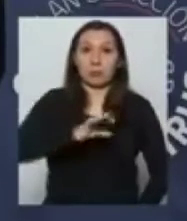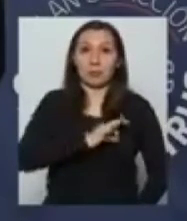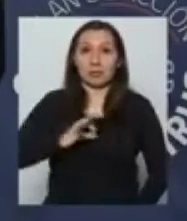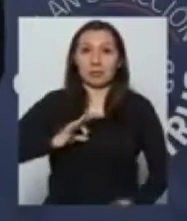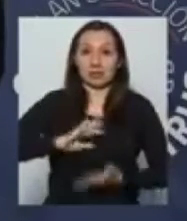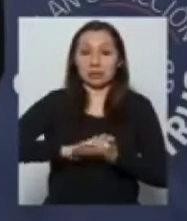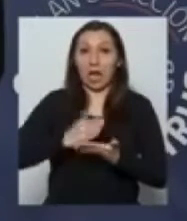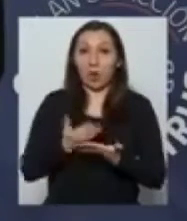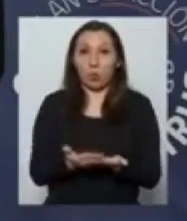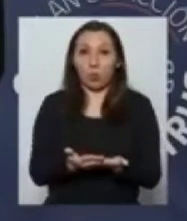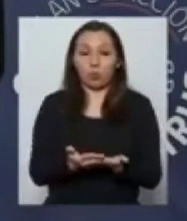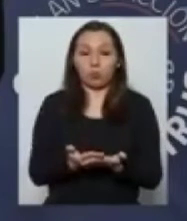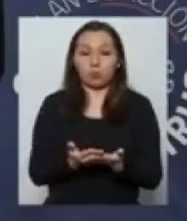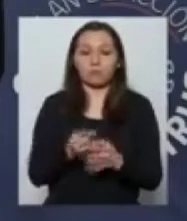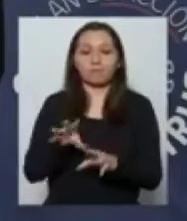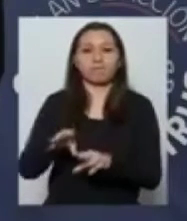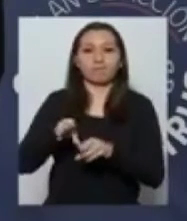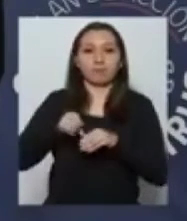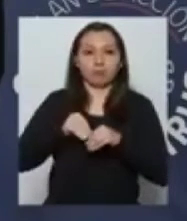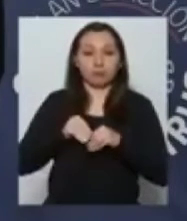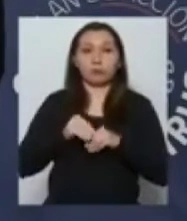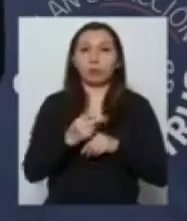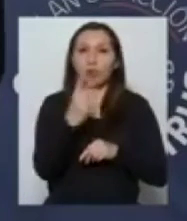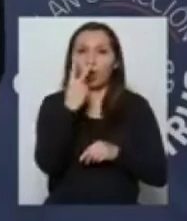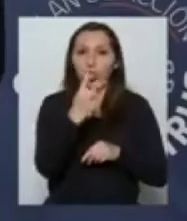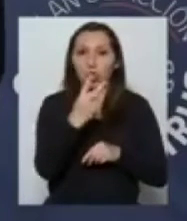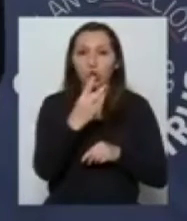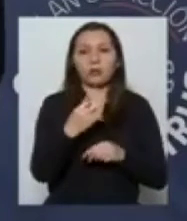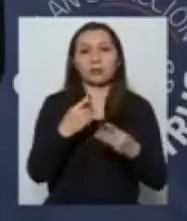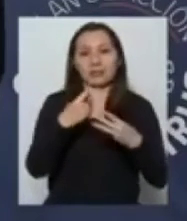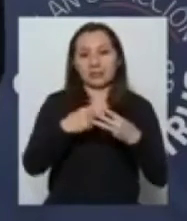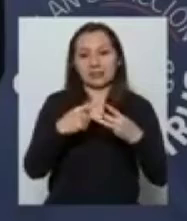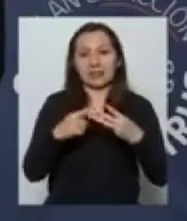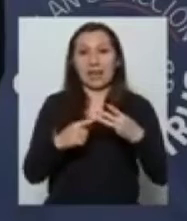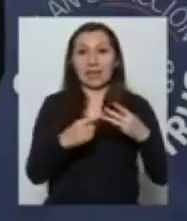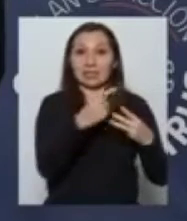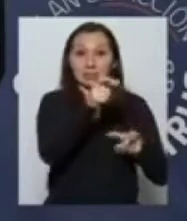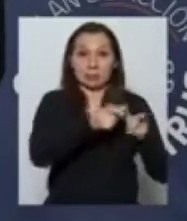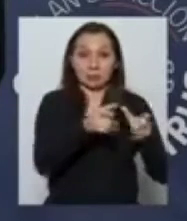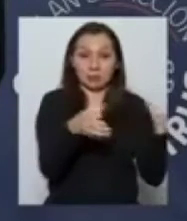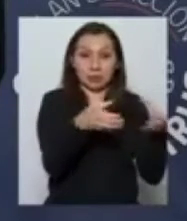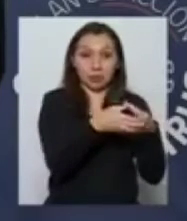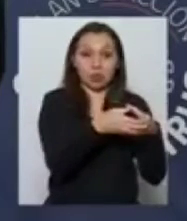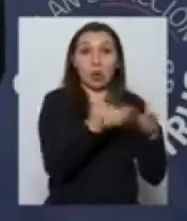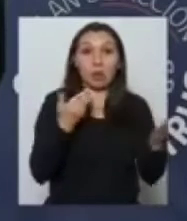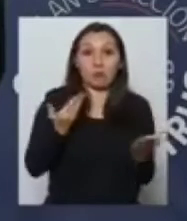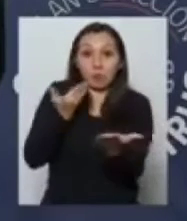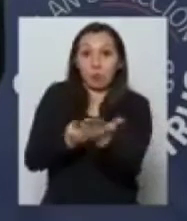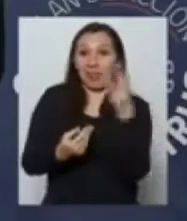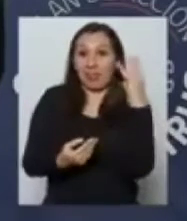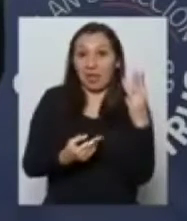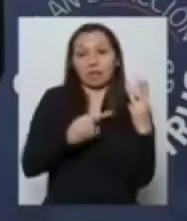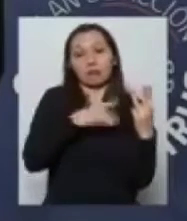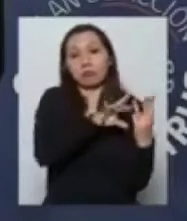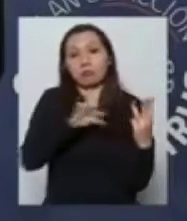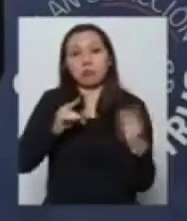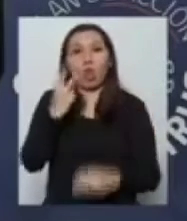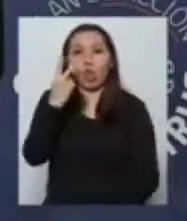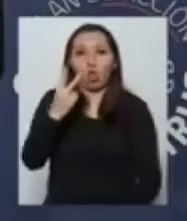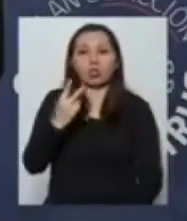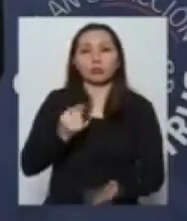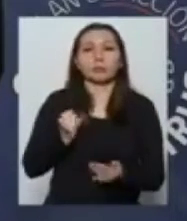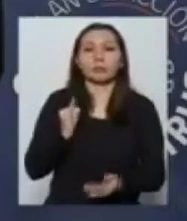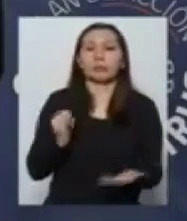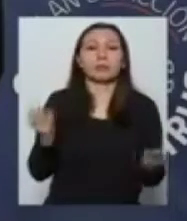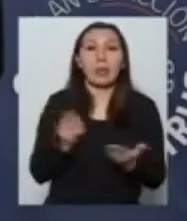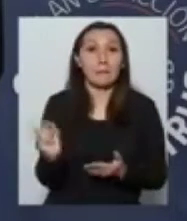Salud hemos adoptado dos de los tres criterios que ellos han propuesto. El primero